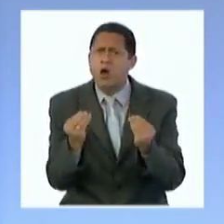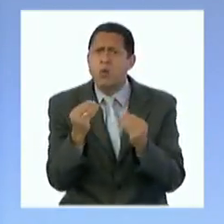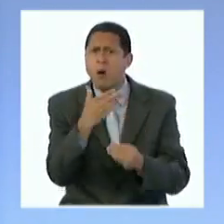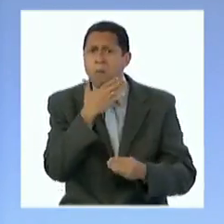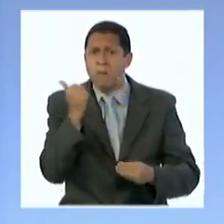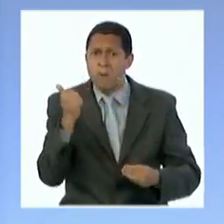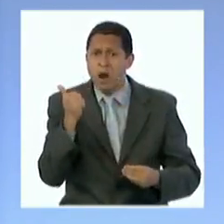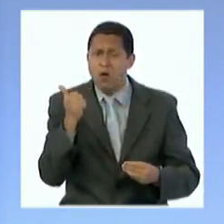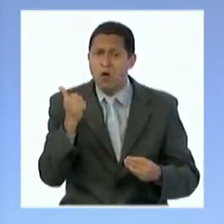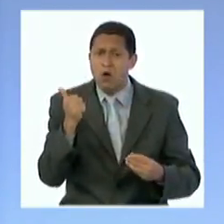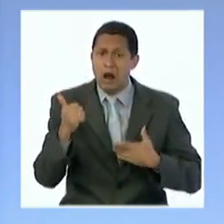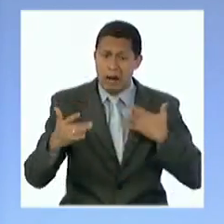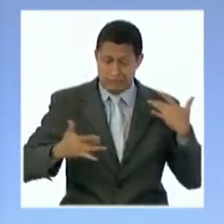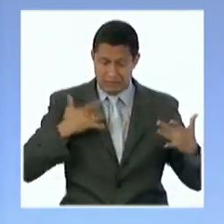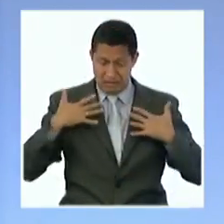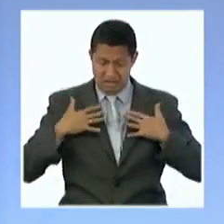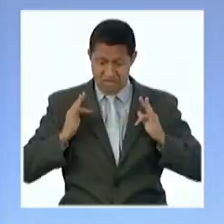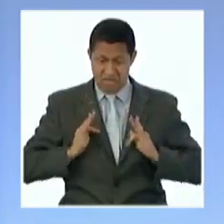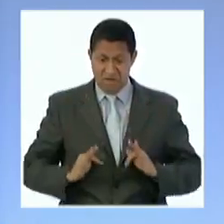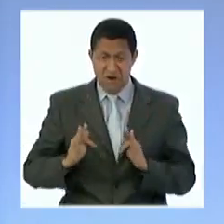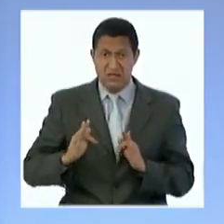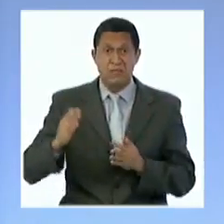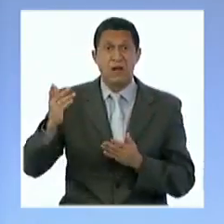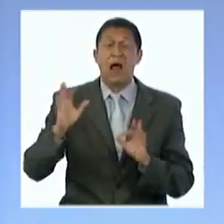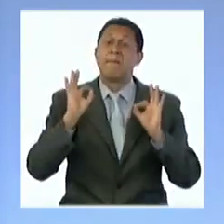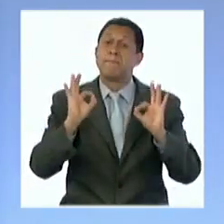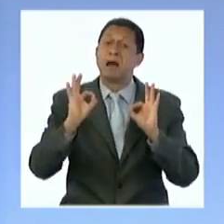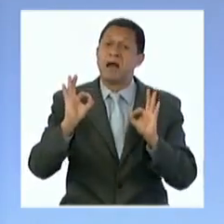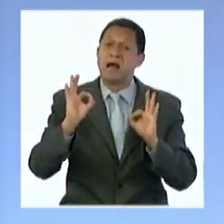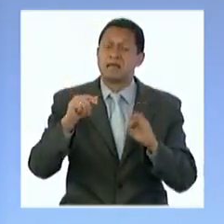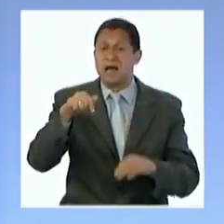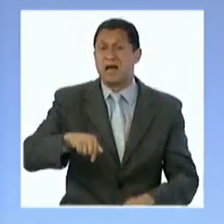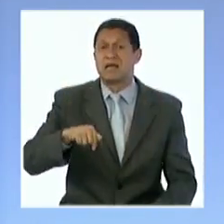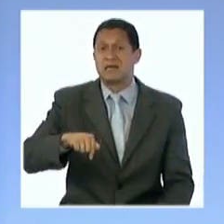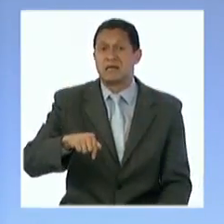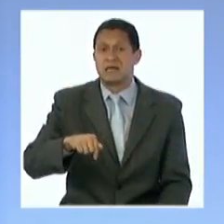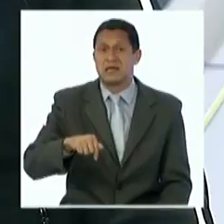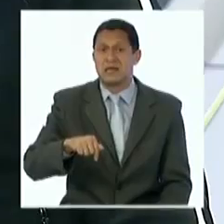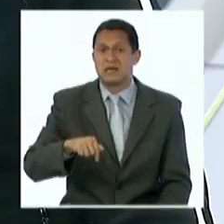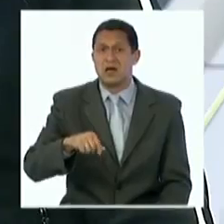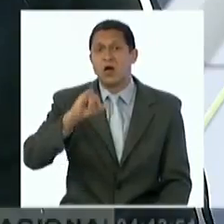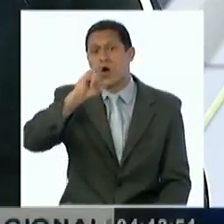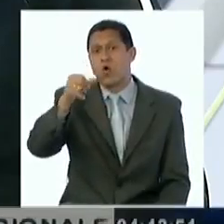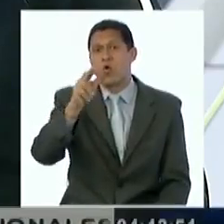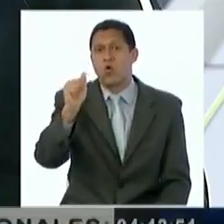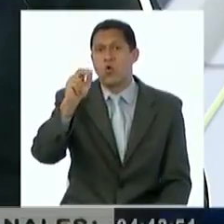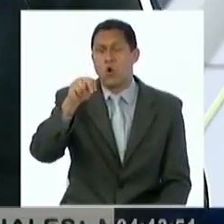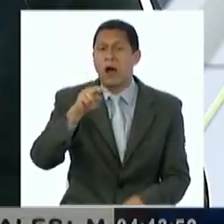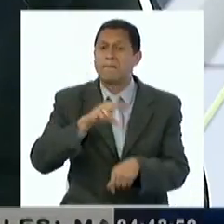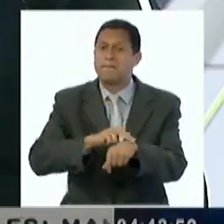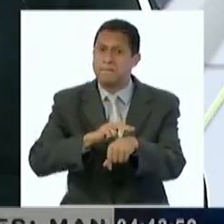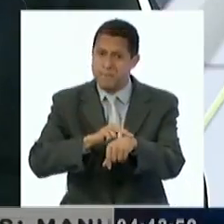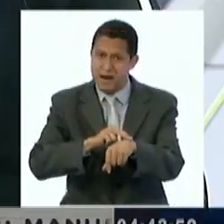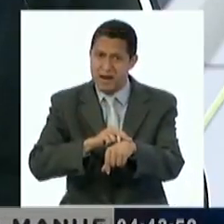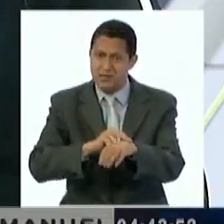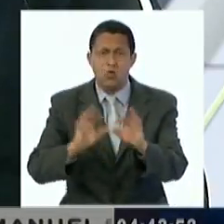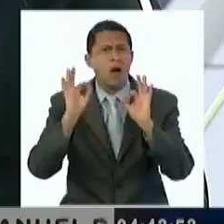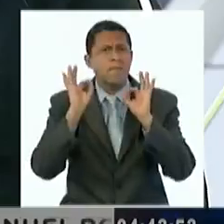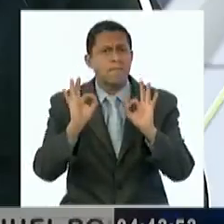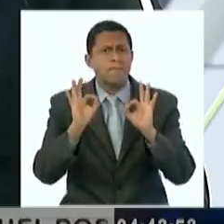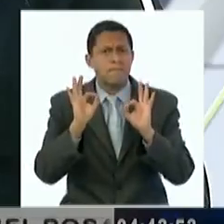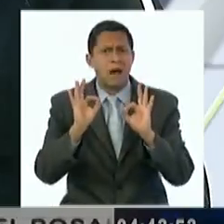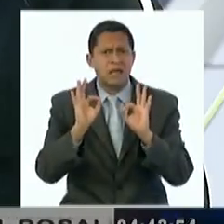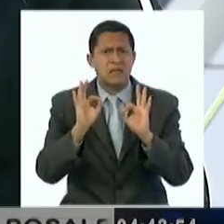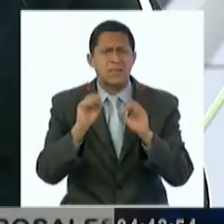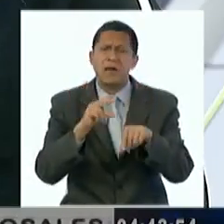mejorar el rendimiento físico y para ello ya tenemos al especialista acá en nuestro estudio juan carlos méndez médico cirujano especialista en